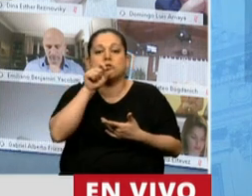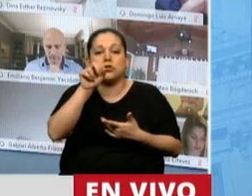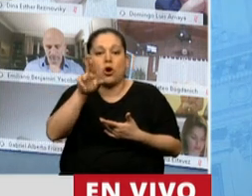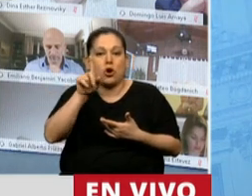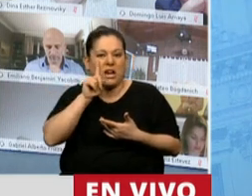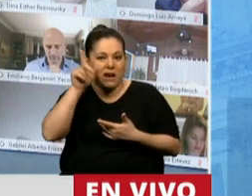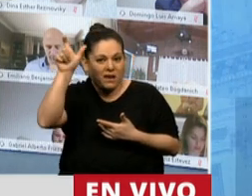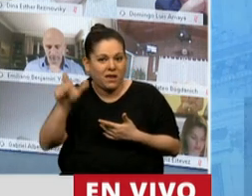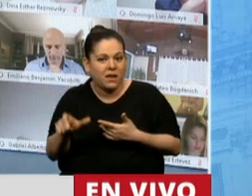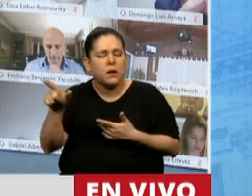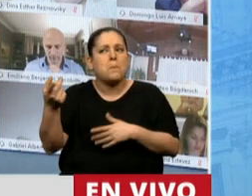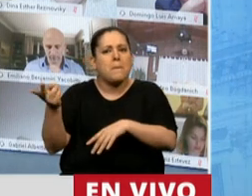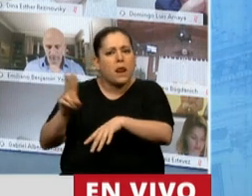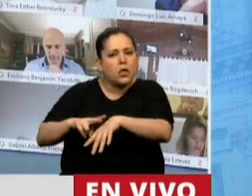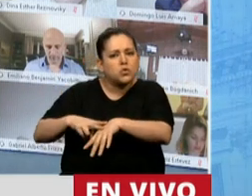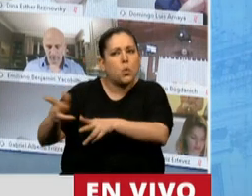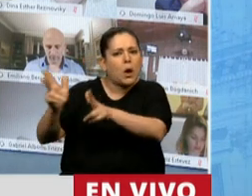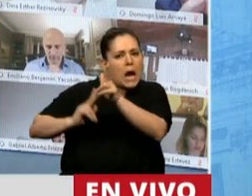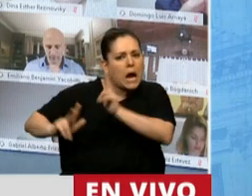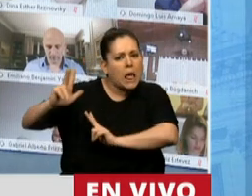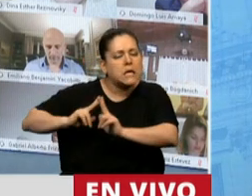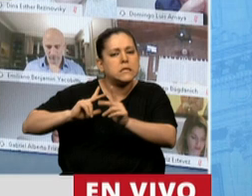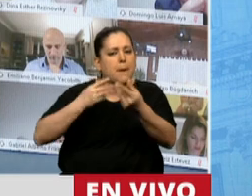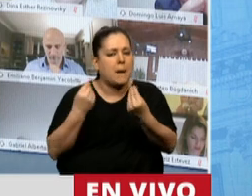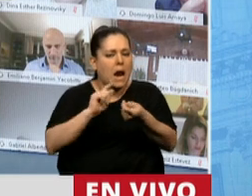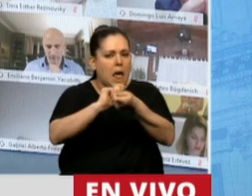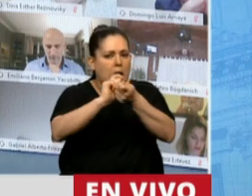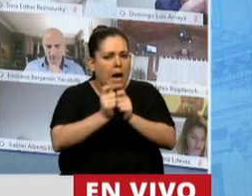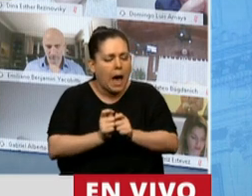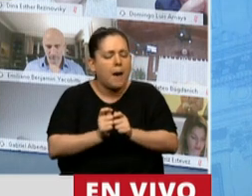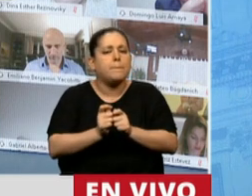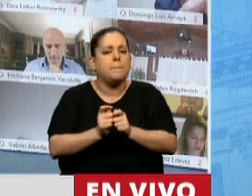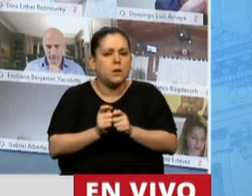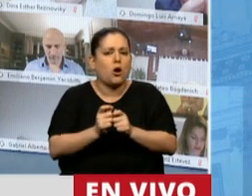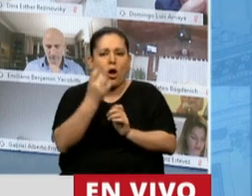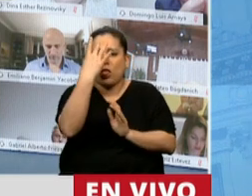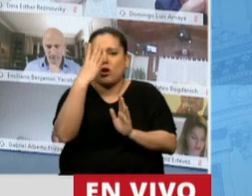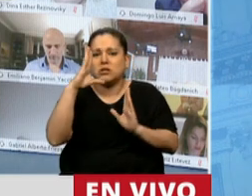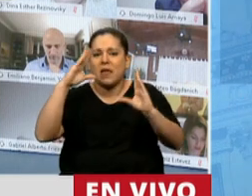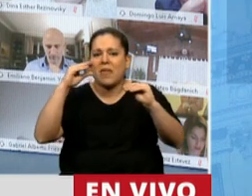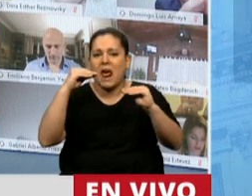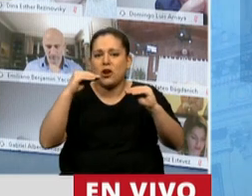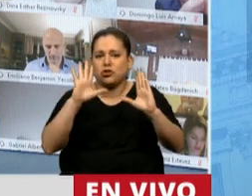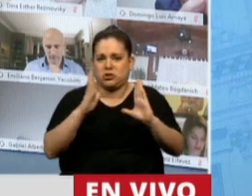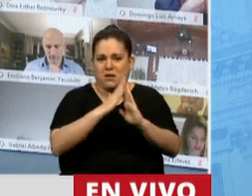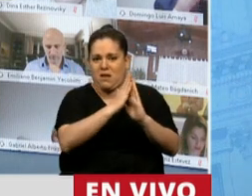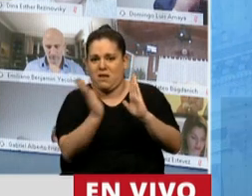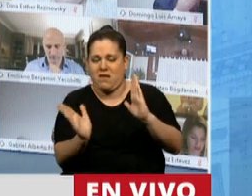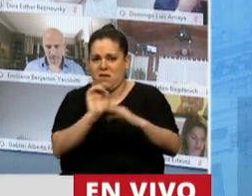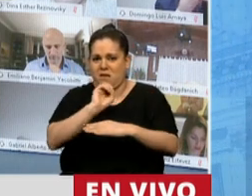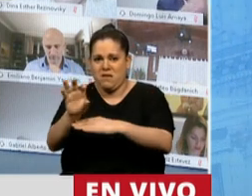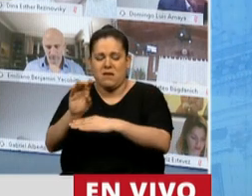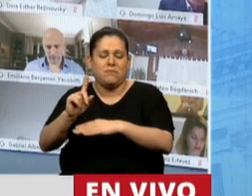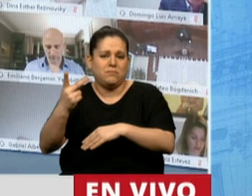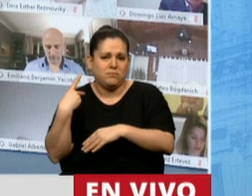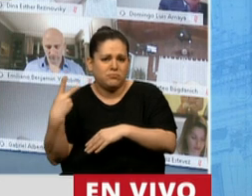me ha hecho sugerencias de cambios que le hemos receptado pasada las 12 de la noche Es decir que hemos estado trabajando